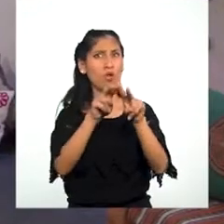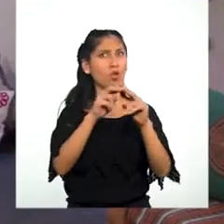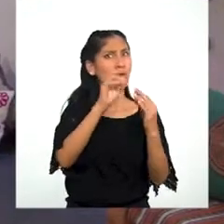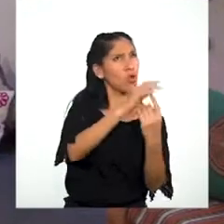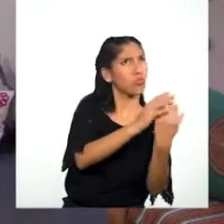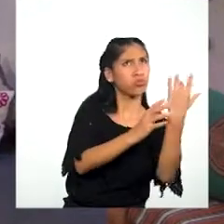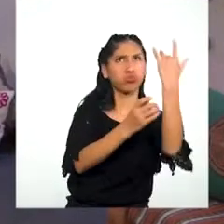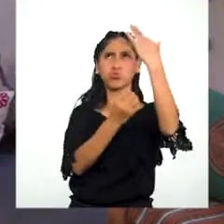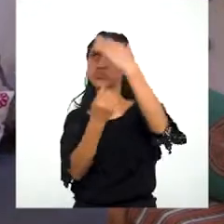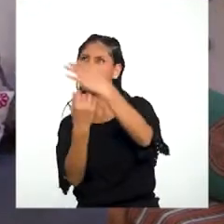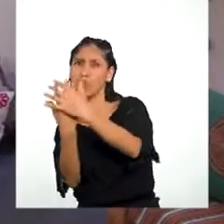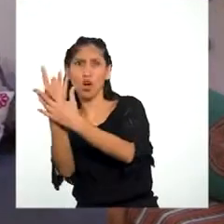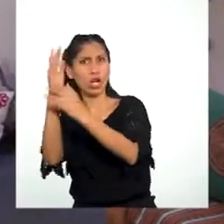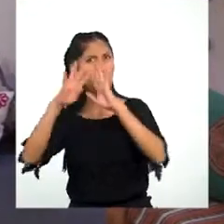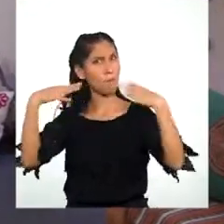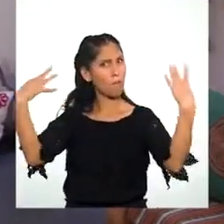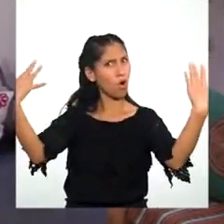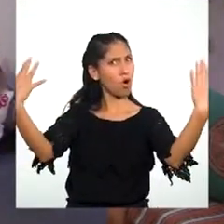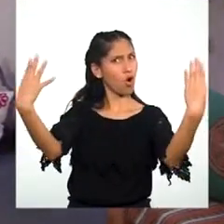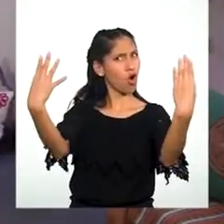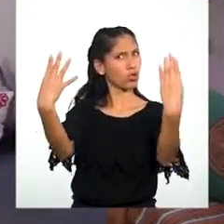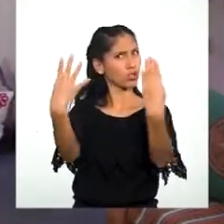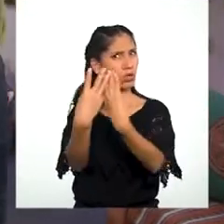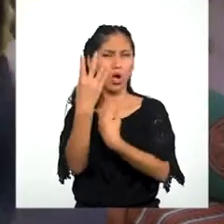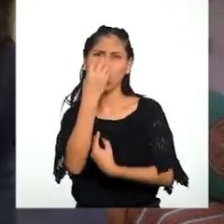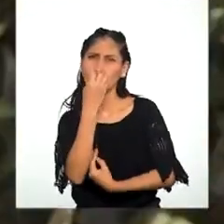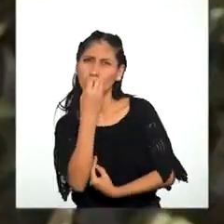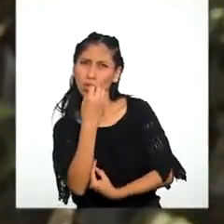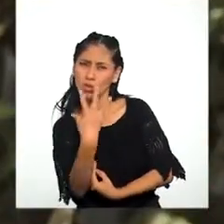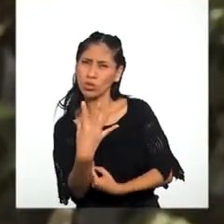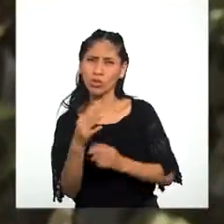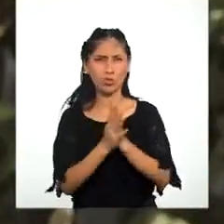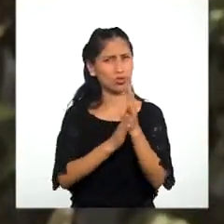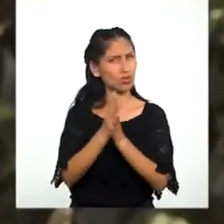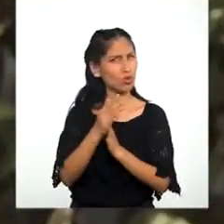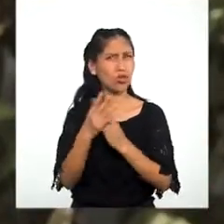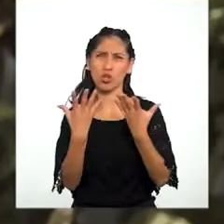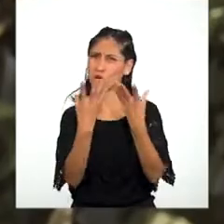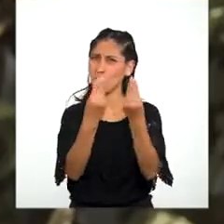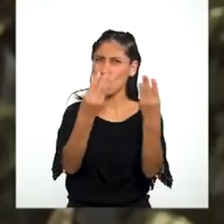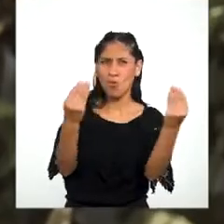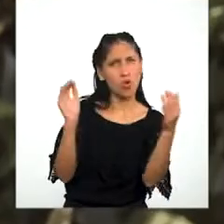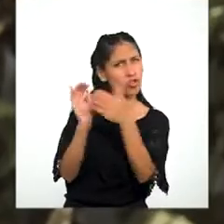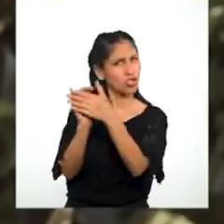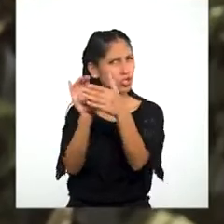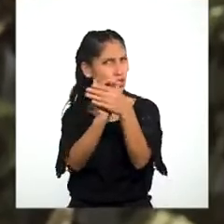Manu! ¡Qué bonito! Yo tengo muchos amigos allí